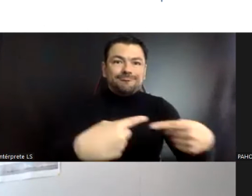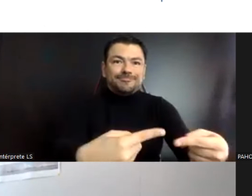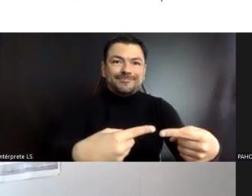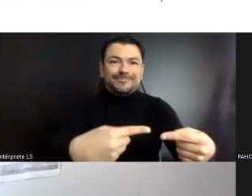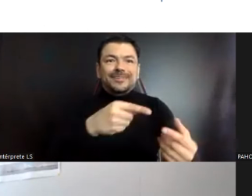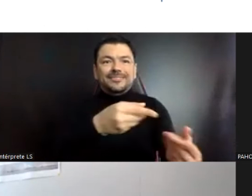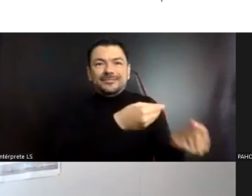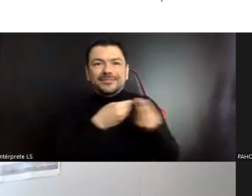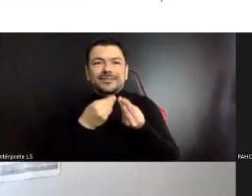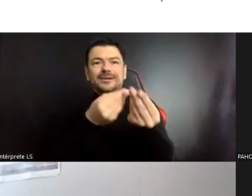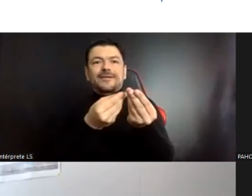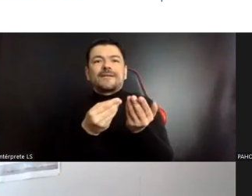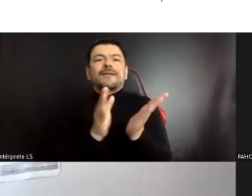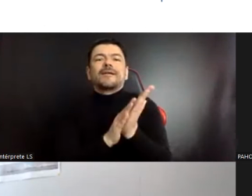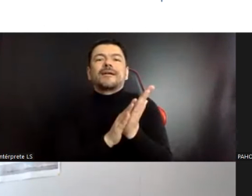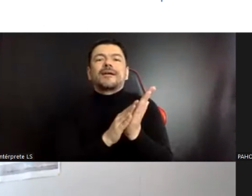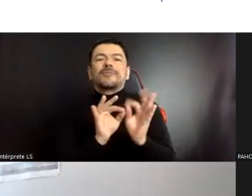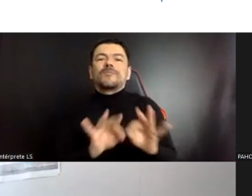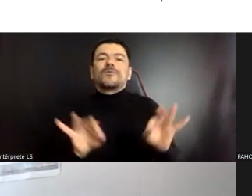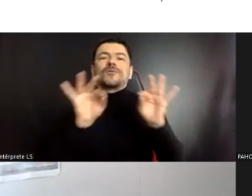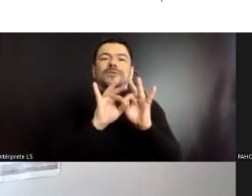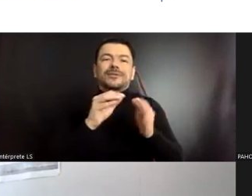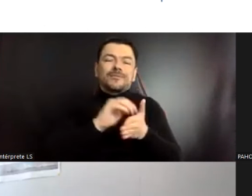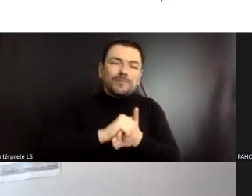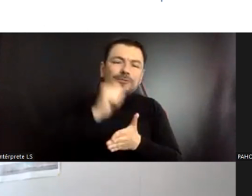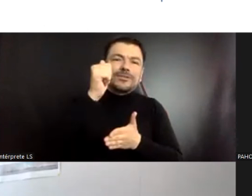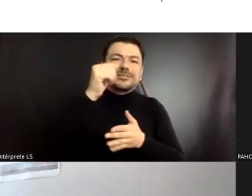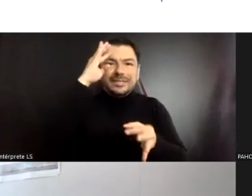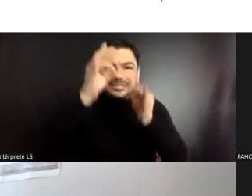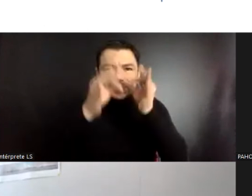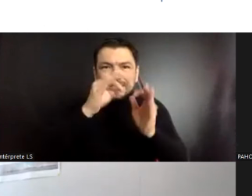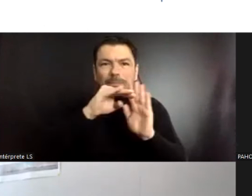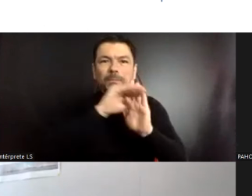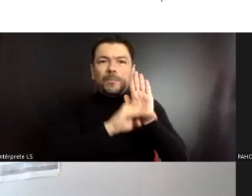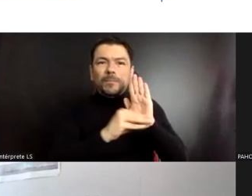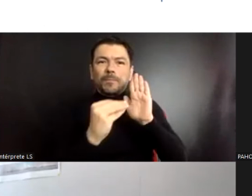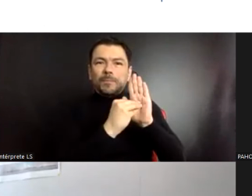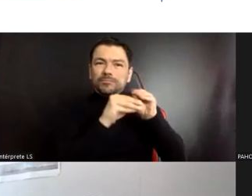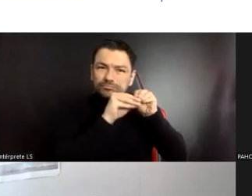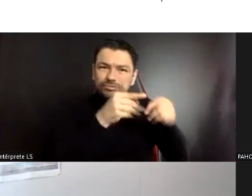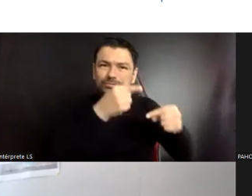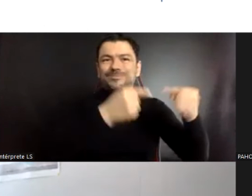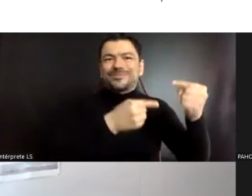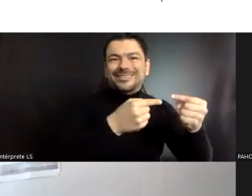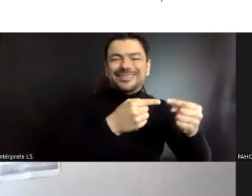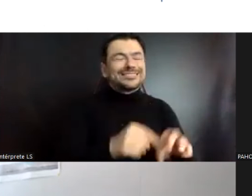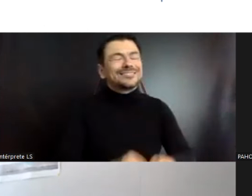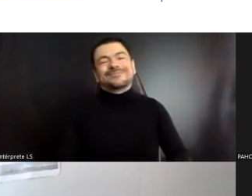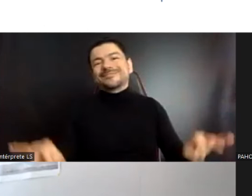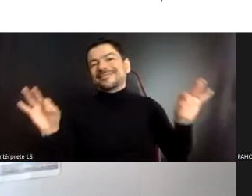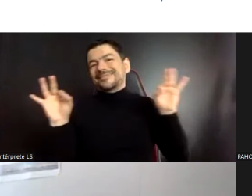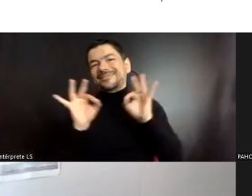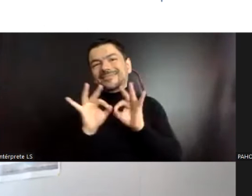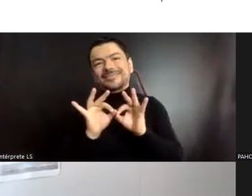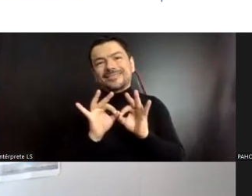políticas, estrategias que nos ayuden a mejorar nuestra respuesta a emergencias en el futuro. Gracias, Dalia. Mónica, ¿cuál es tu